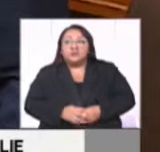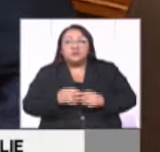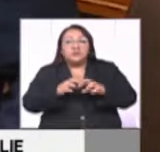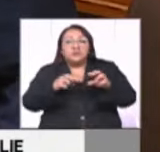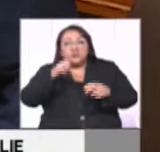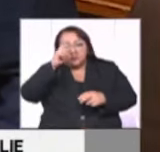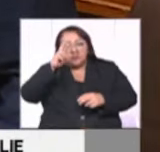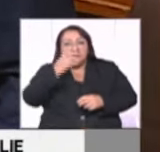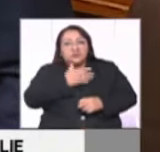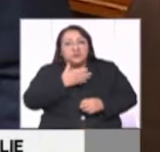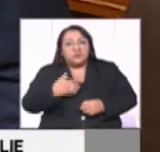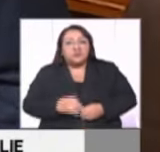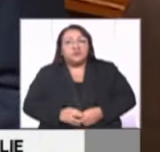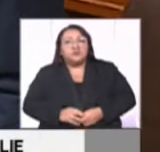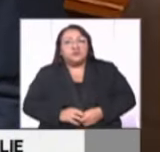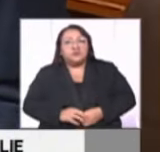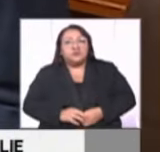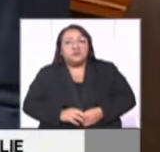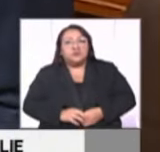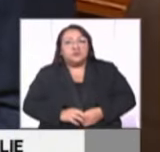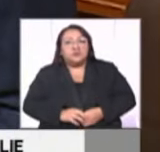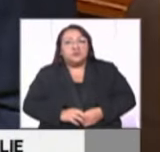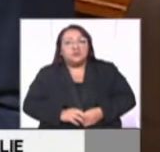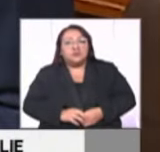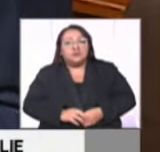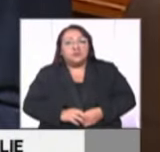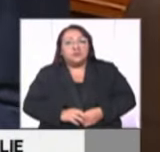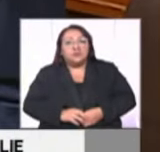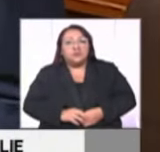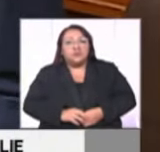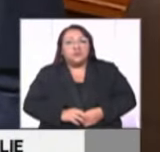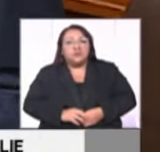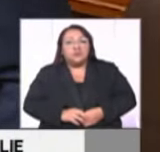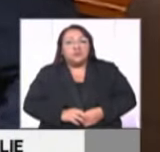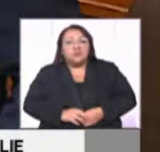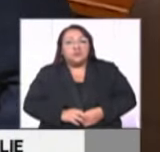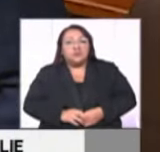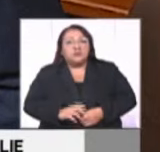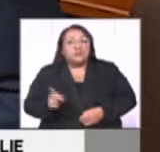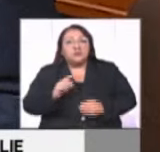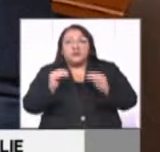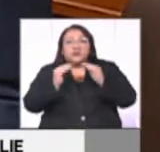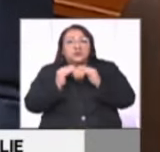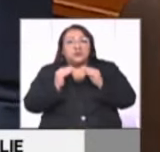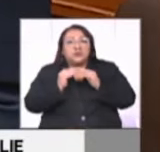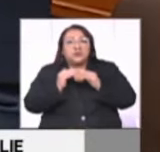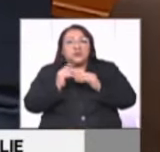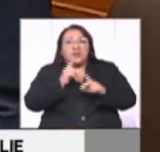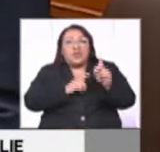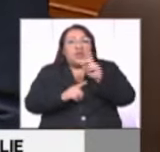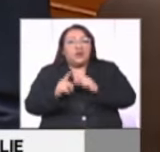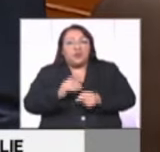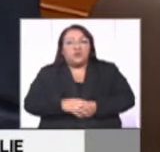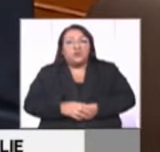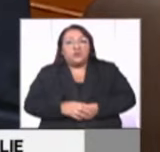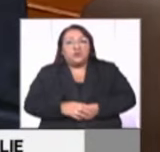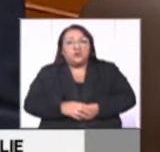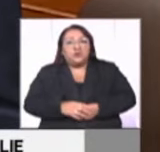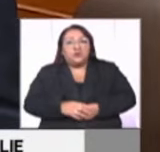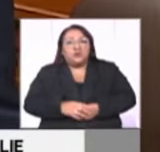presidente, no tiene la misma posición de aquellos que,